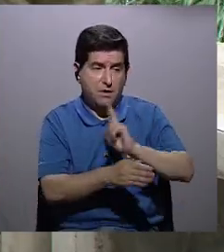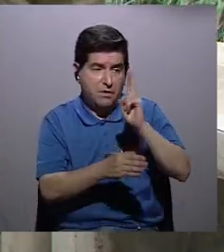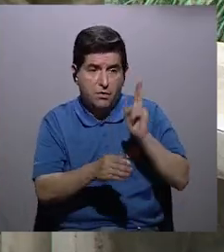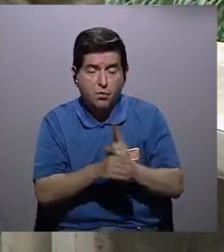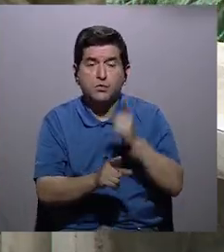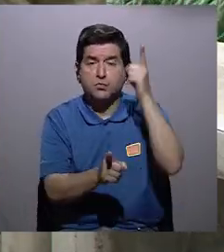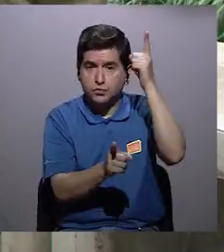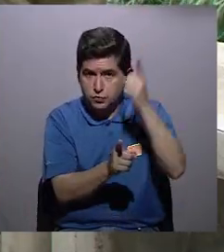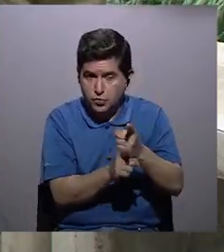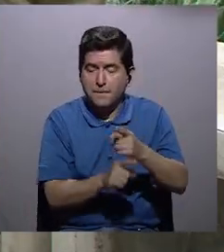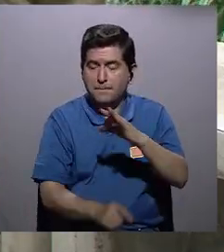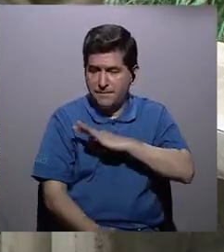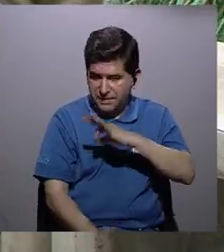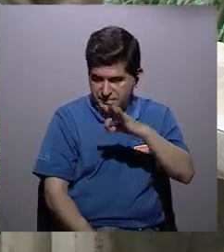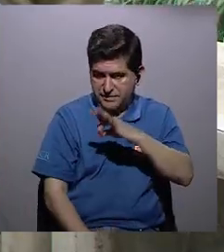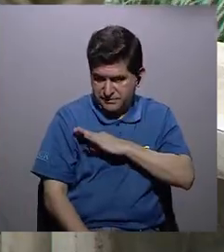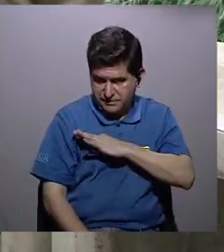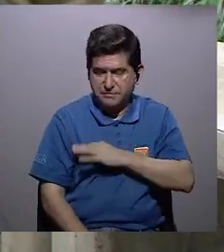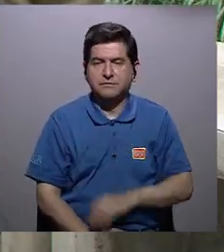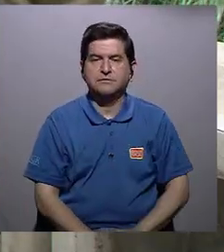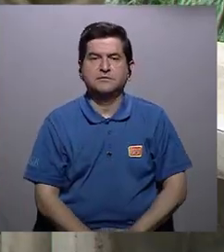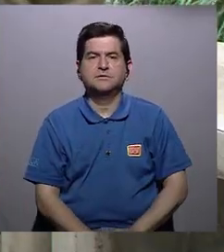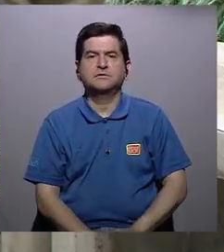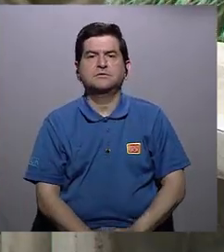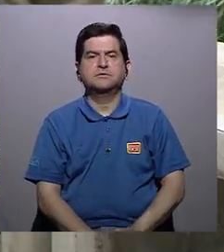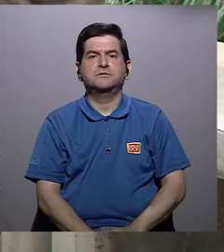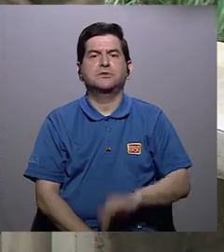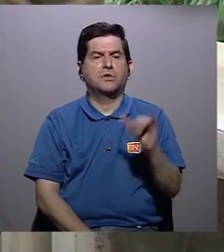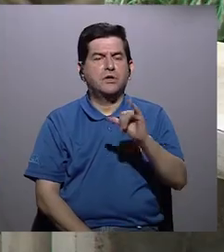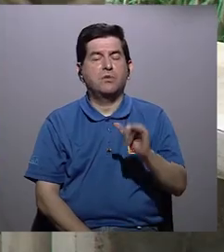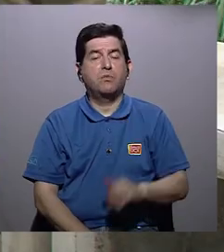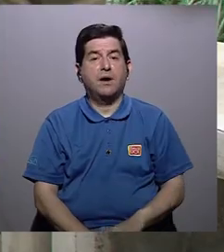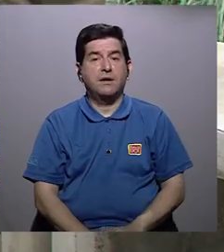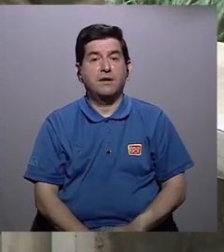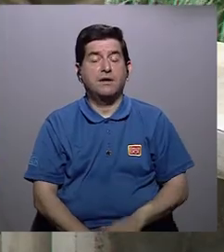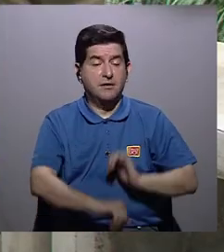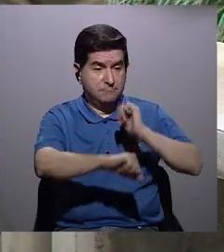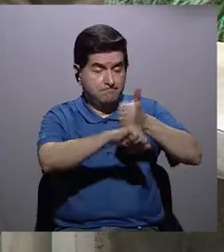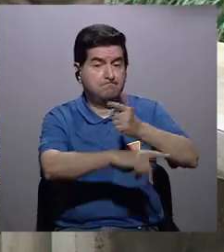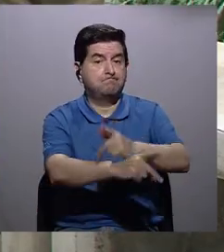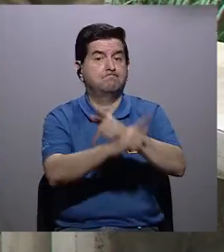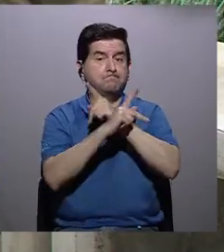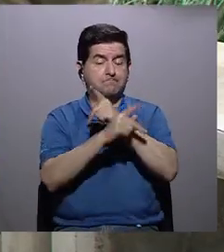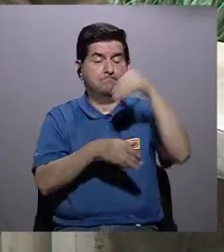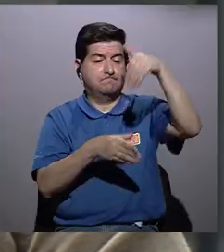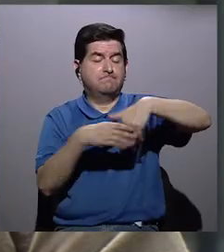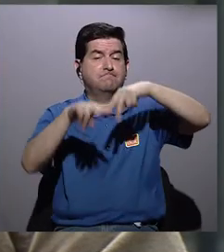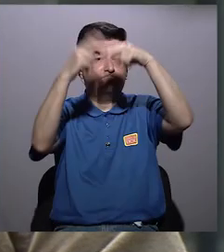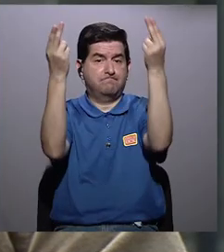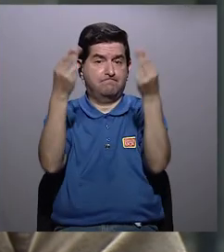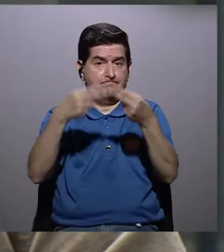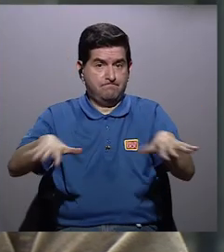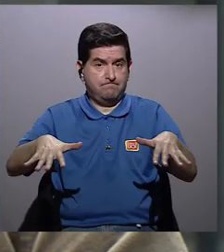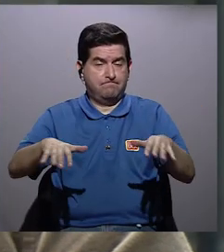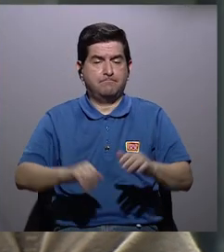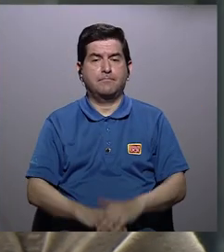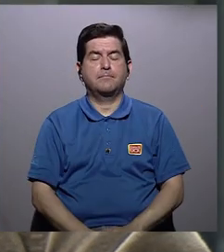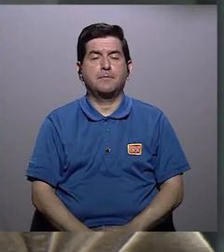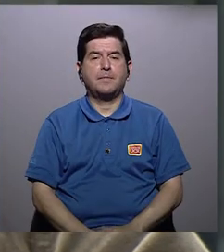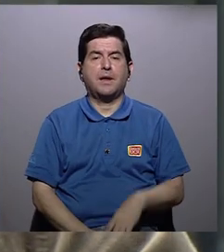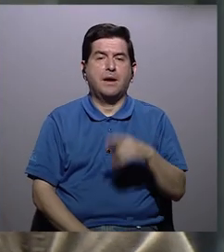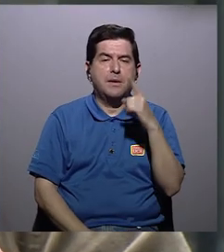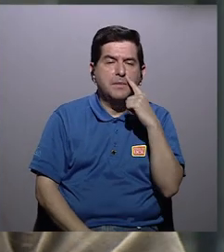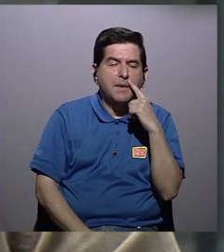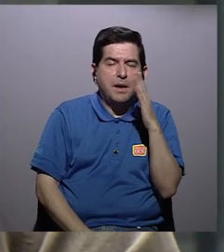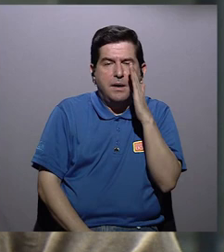en el uso adecuado, uso beneficioso y protector en la internet. Las padres y